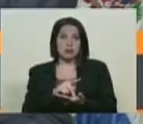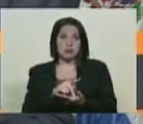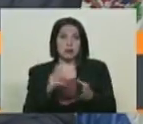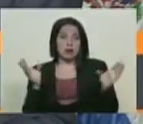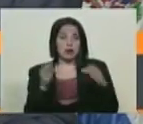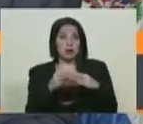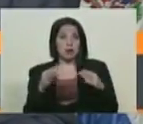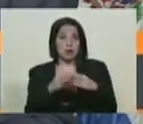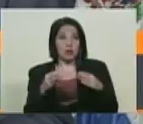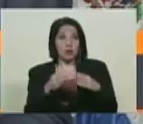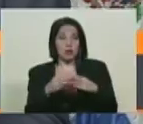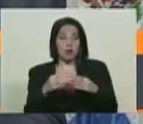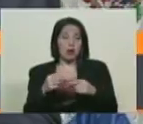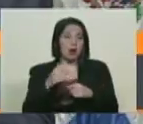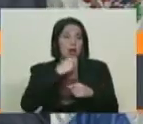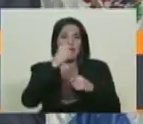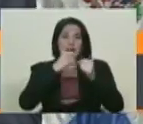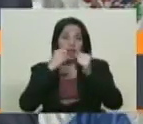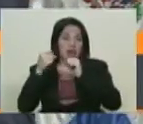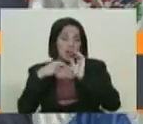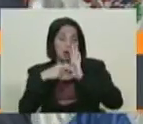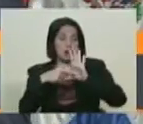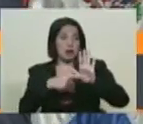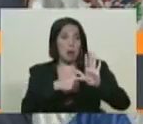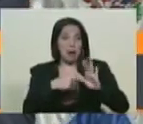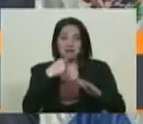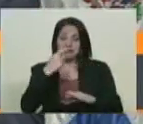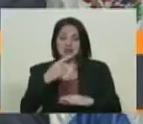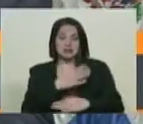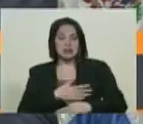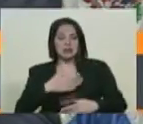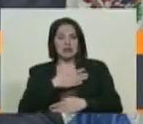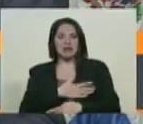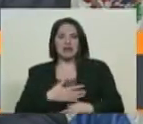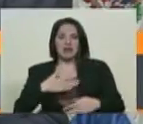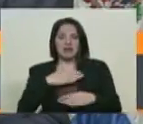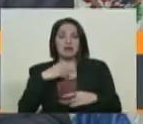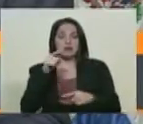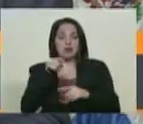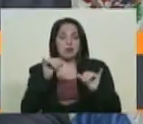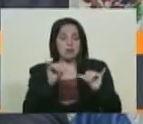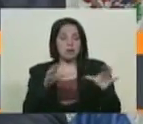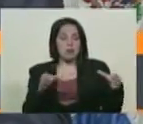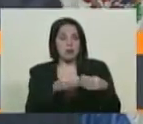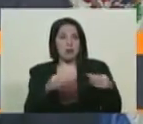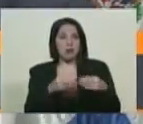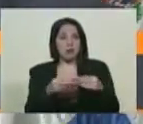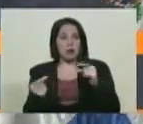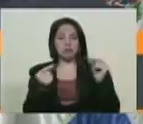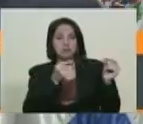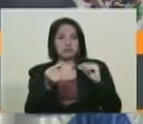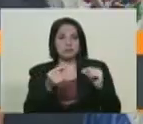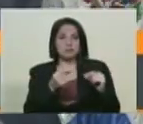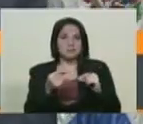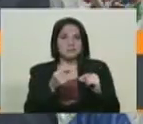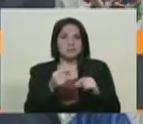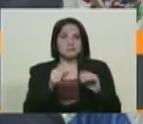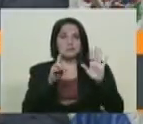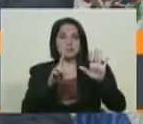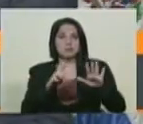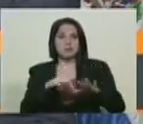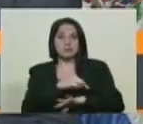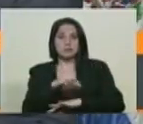reunidos con los medios de comunicación, señalándole que nos vamos muy satisfechos de esta reunión de más de